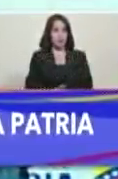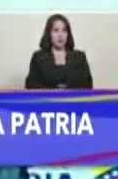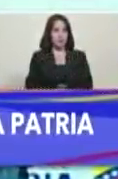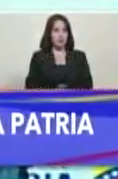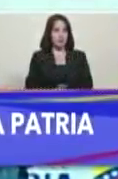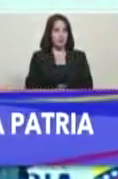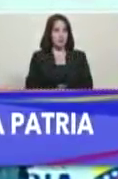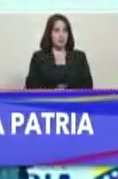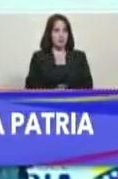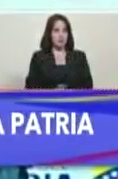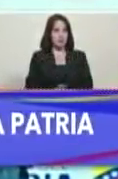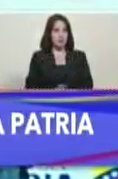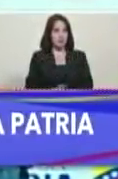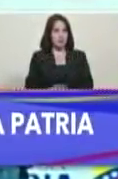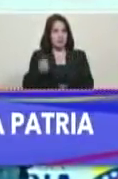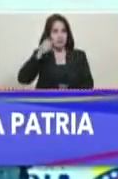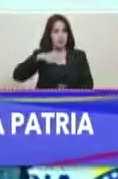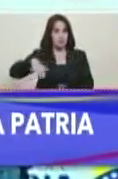El pueblo de la paz